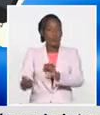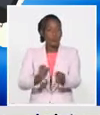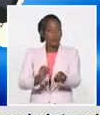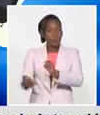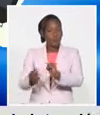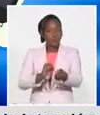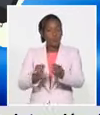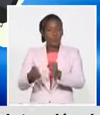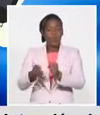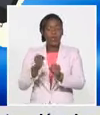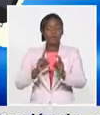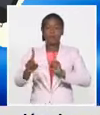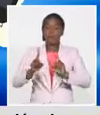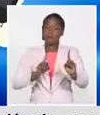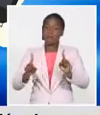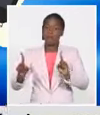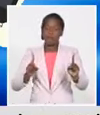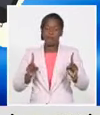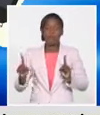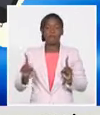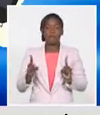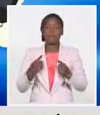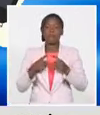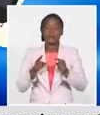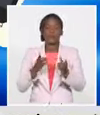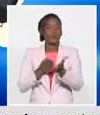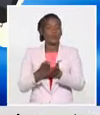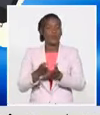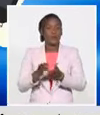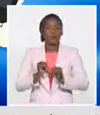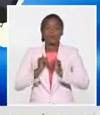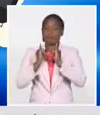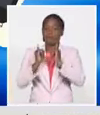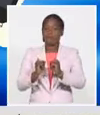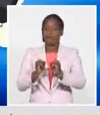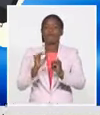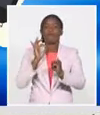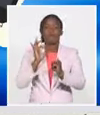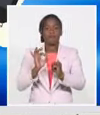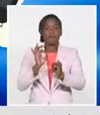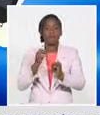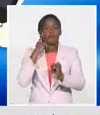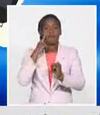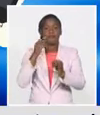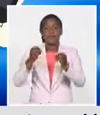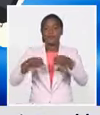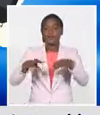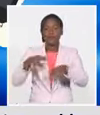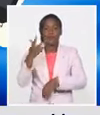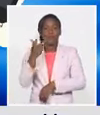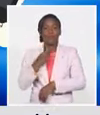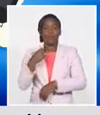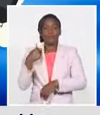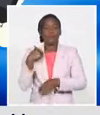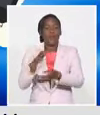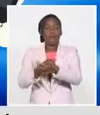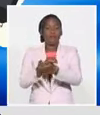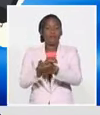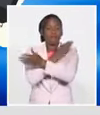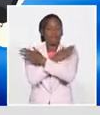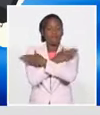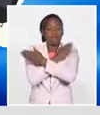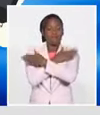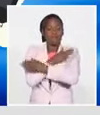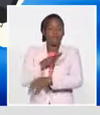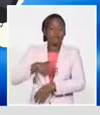informando sobre la ruta de Abdala en el oriente del país. Un abrazo a ti, a todo el colectivo de la conferencia de prensa,